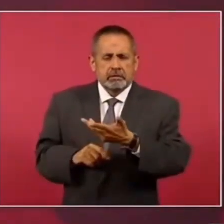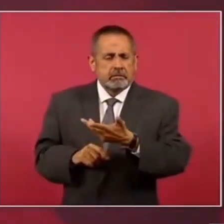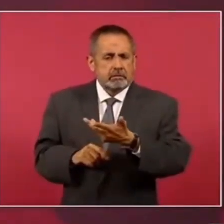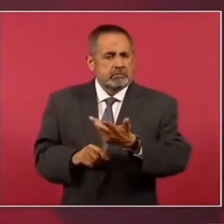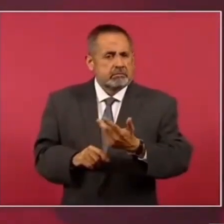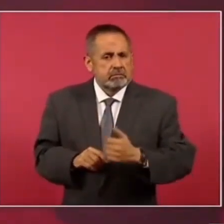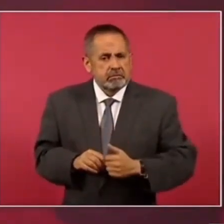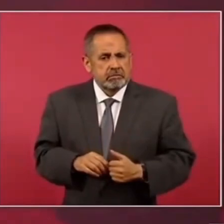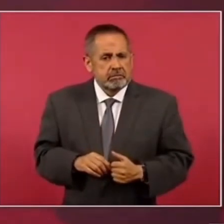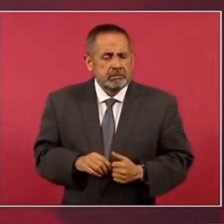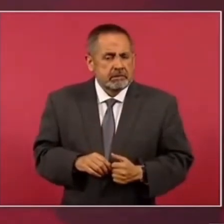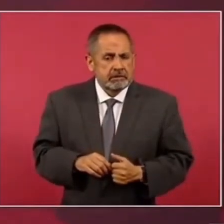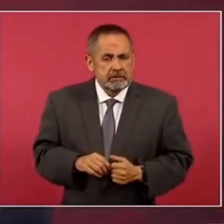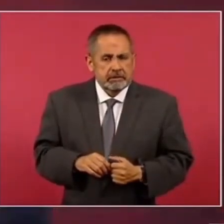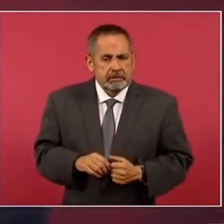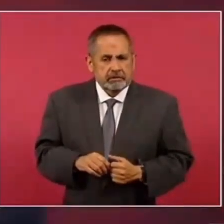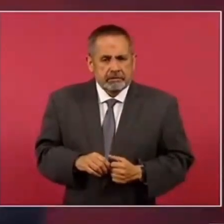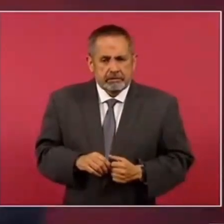muy